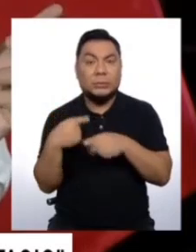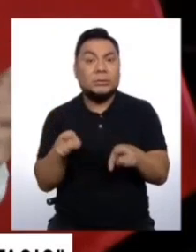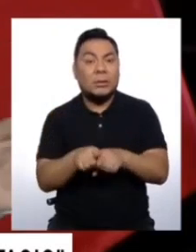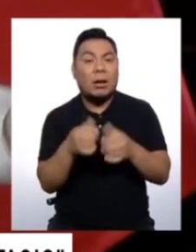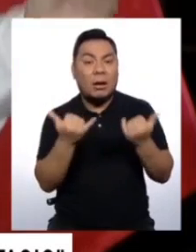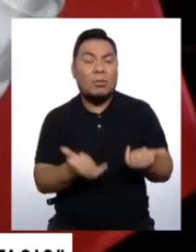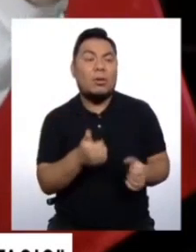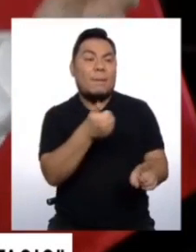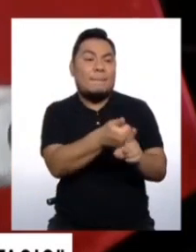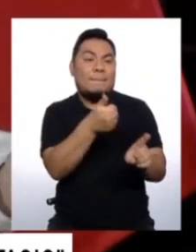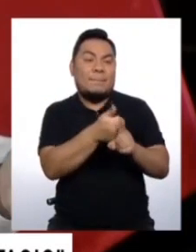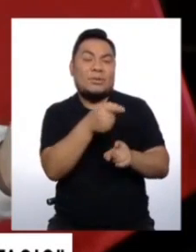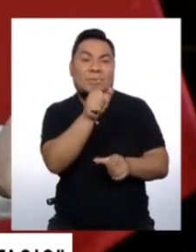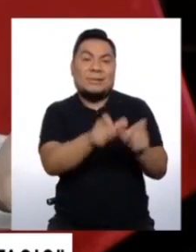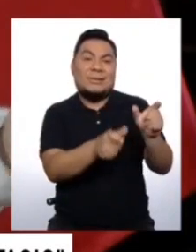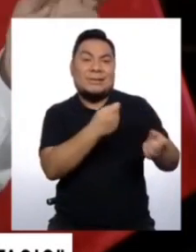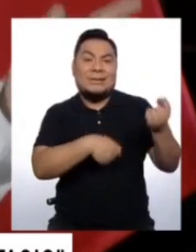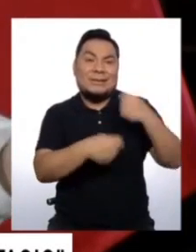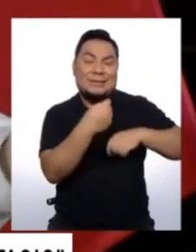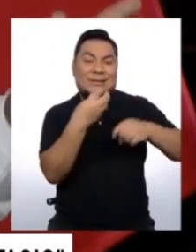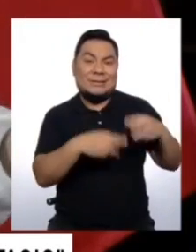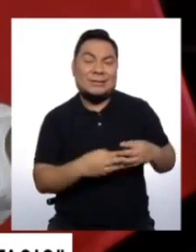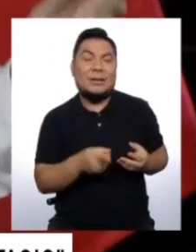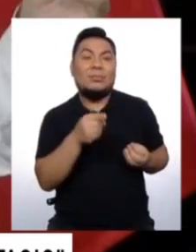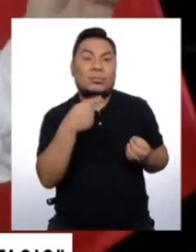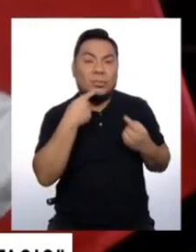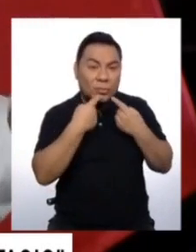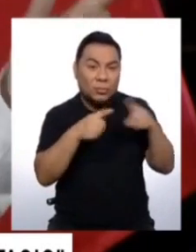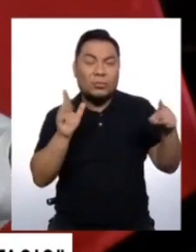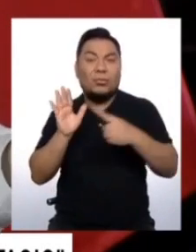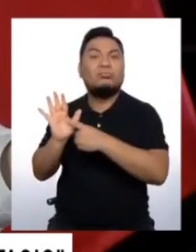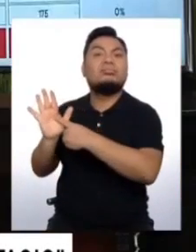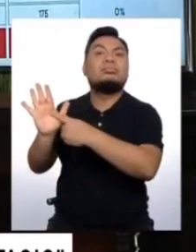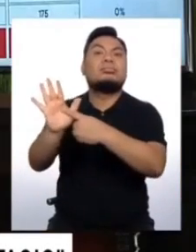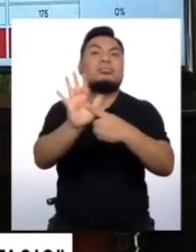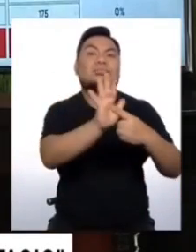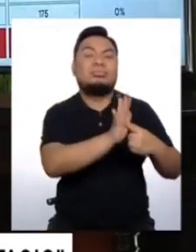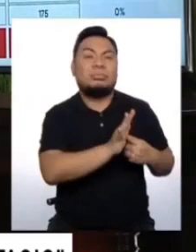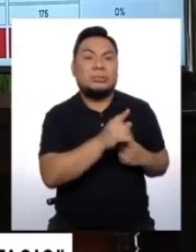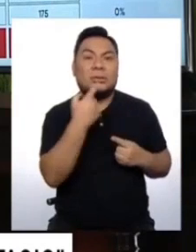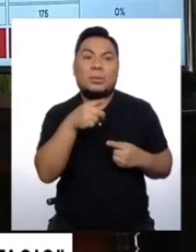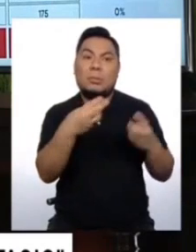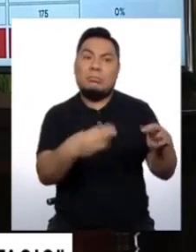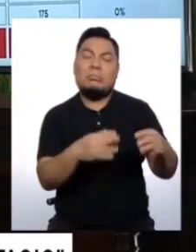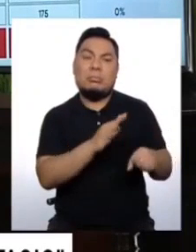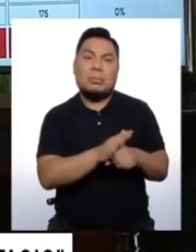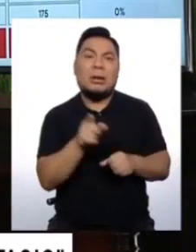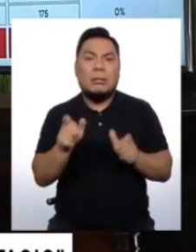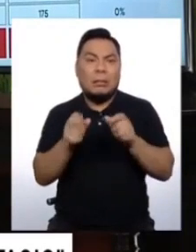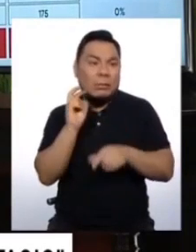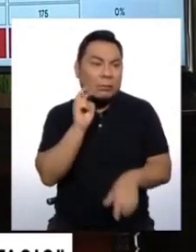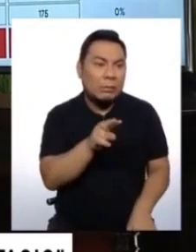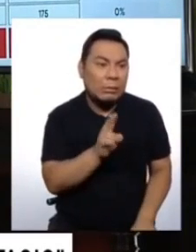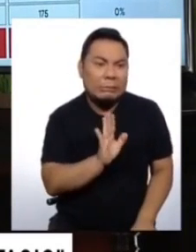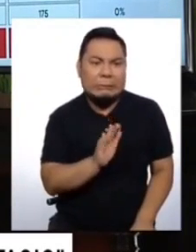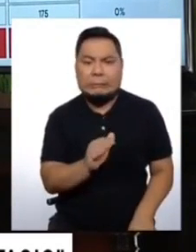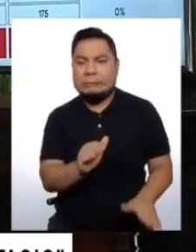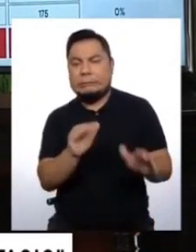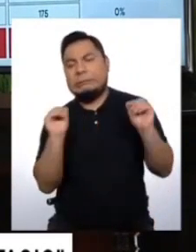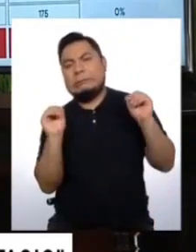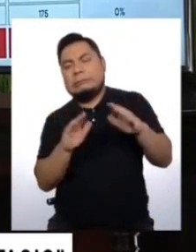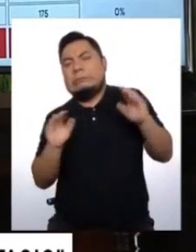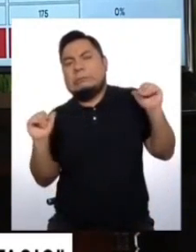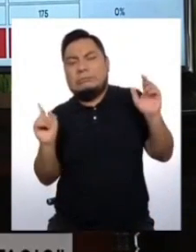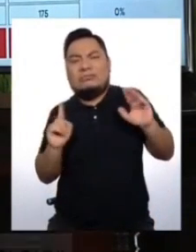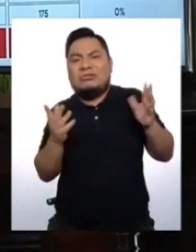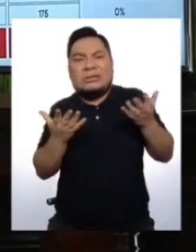comerciantes, porque como estas cifras se hacen de conocimiento público, en consecuencia, los mismos clientes